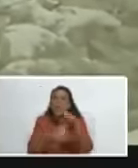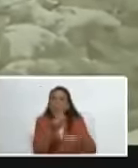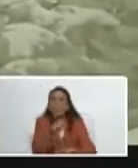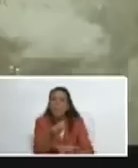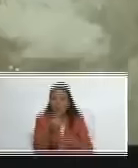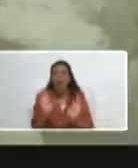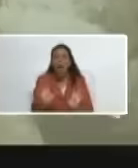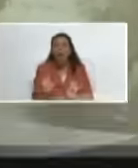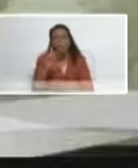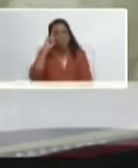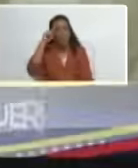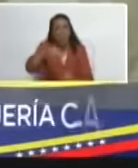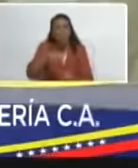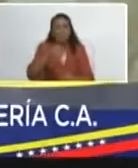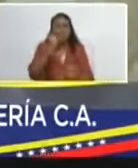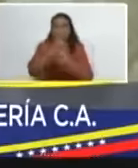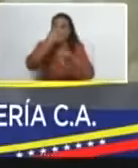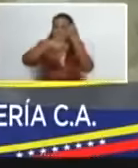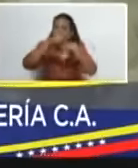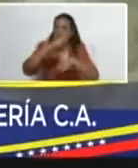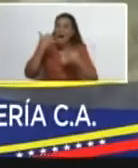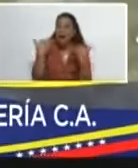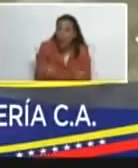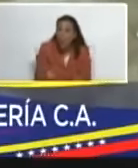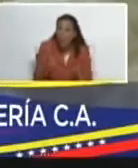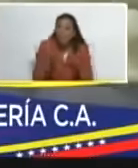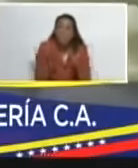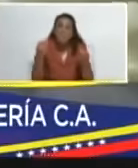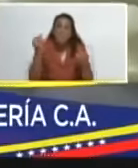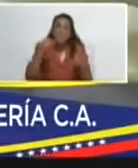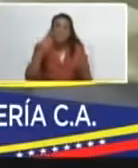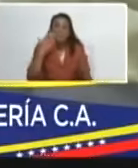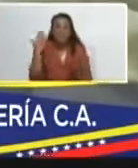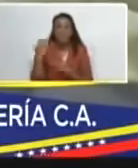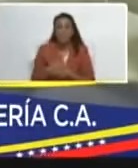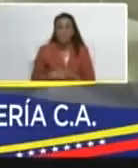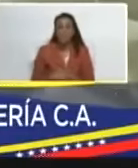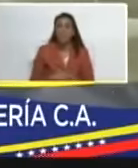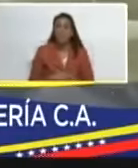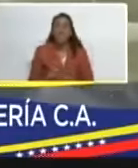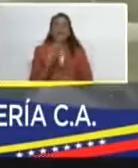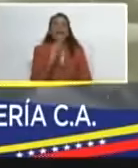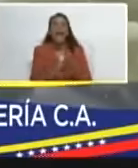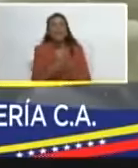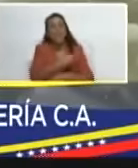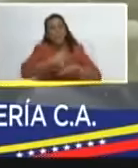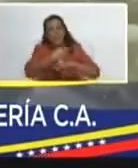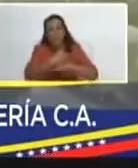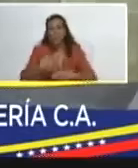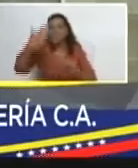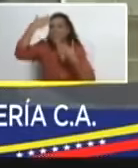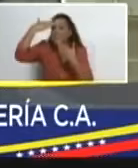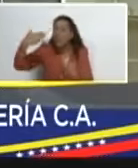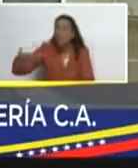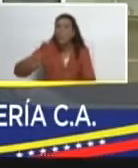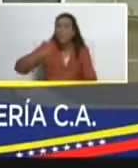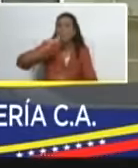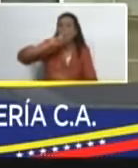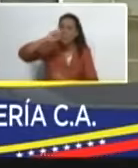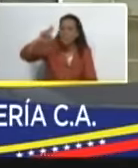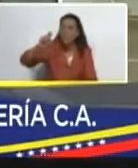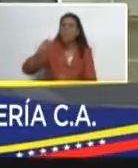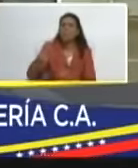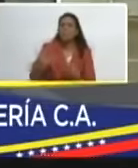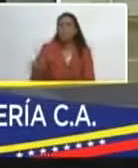parte de esta vocación productiva y exportadora que sigue creciendo en Venezuela. Gracias, gobernador. Un saludo,